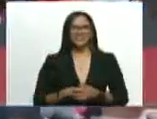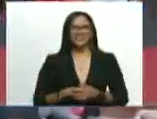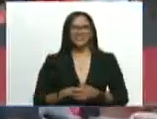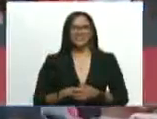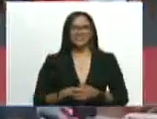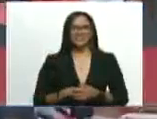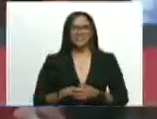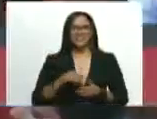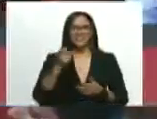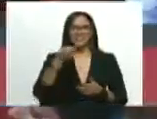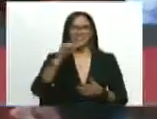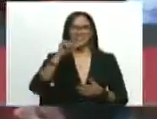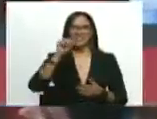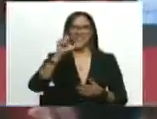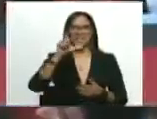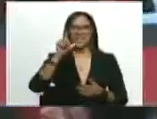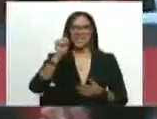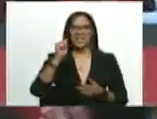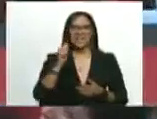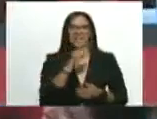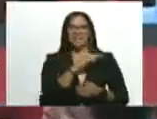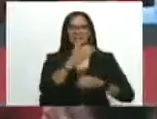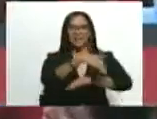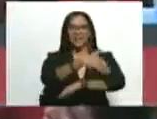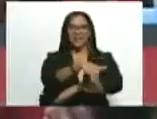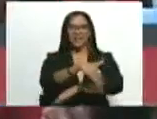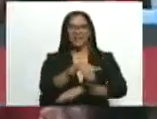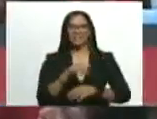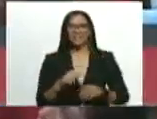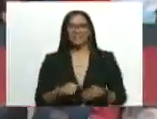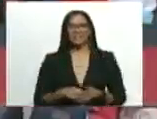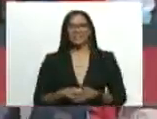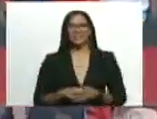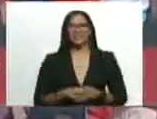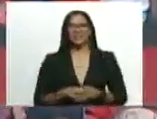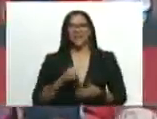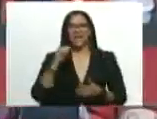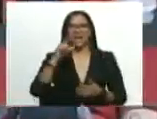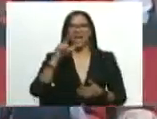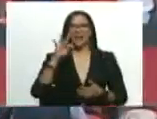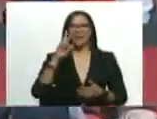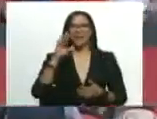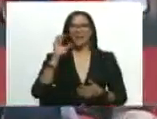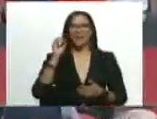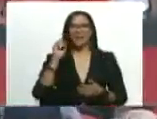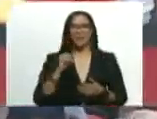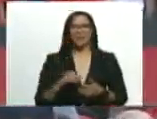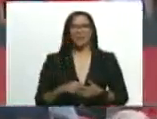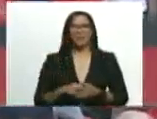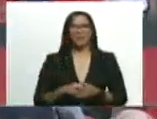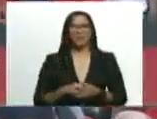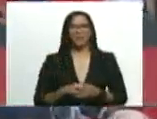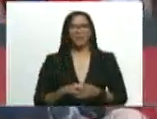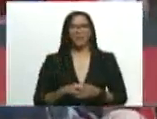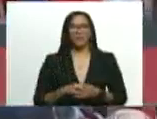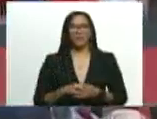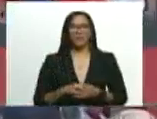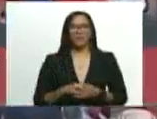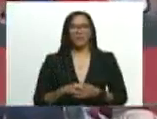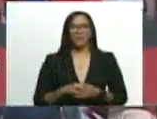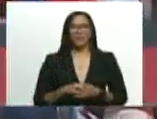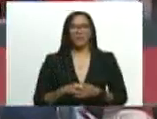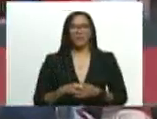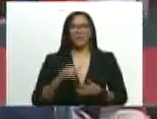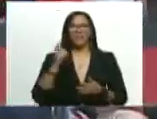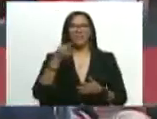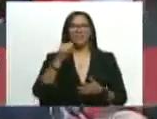Gisela Jiménez jefa de calle Alfredo Pacheco de la uvc Gladys